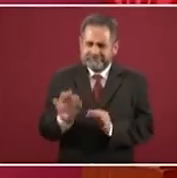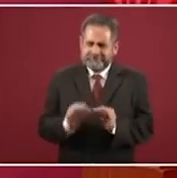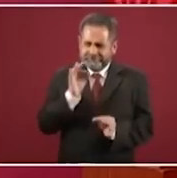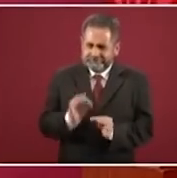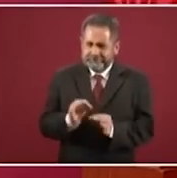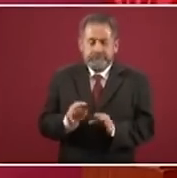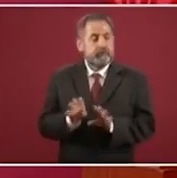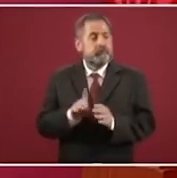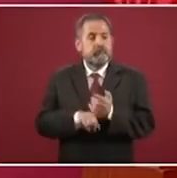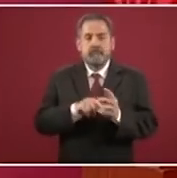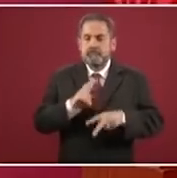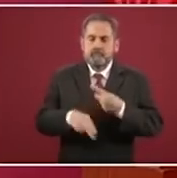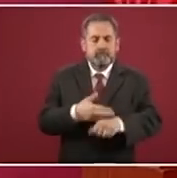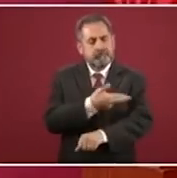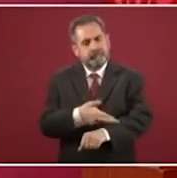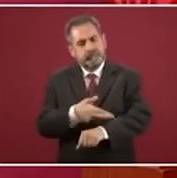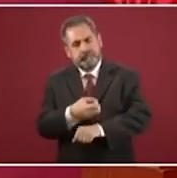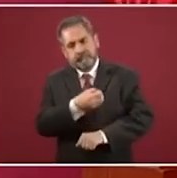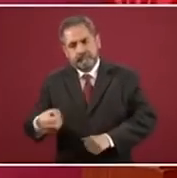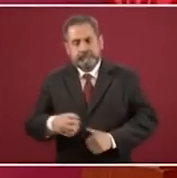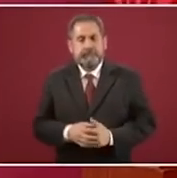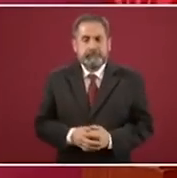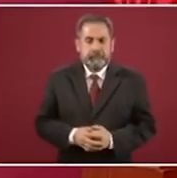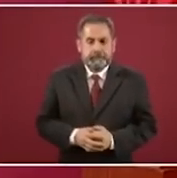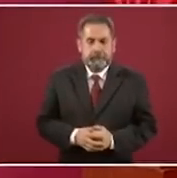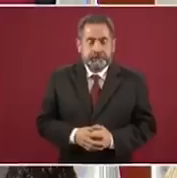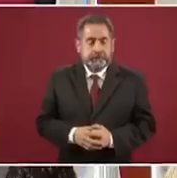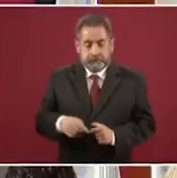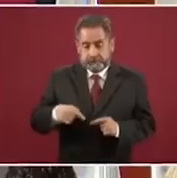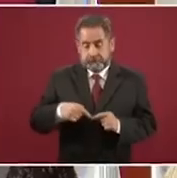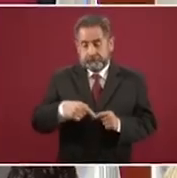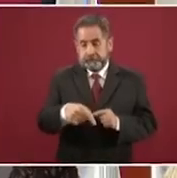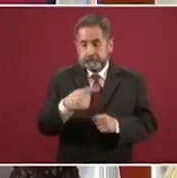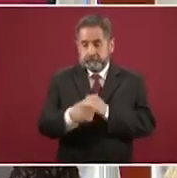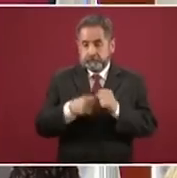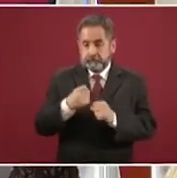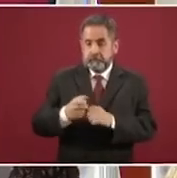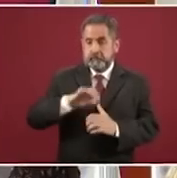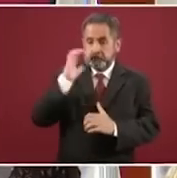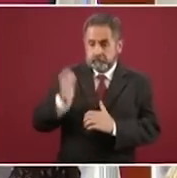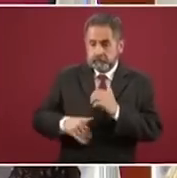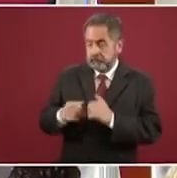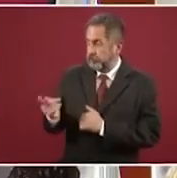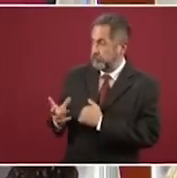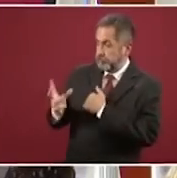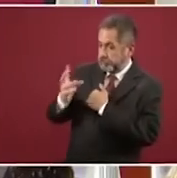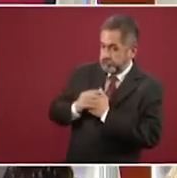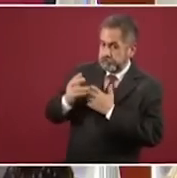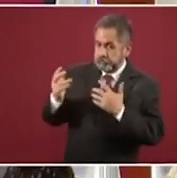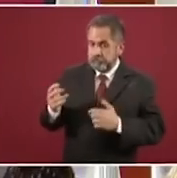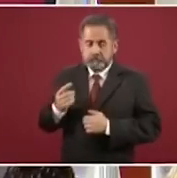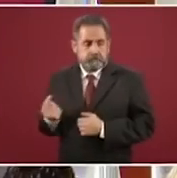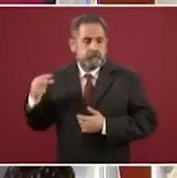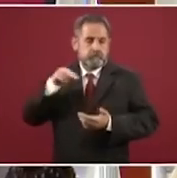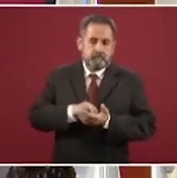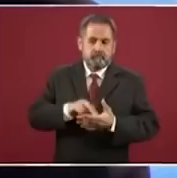cómo operarlo. Terminando este ciclo escolar, señor presidente, si usted no lo permite,